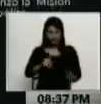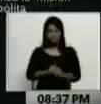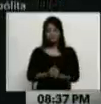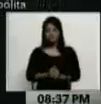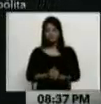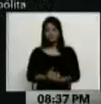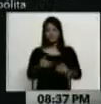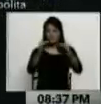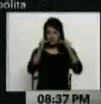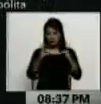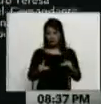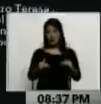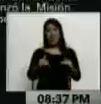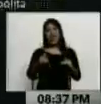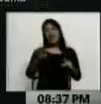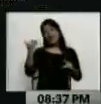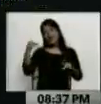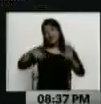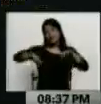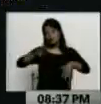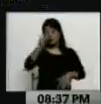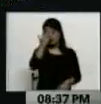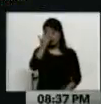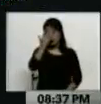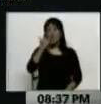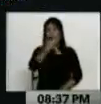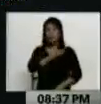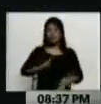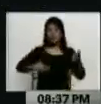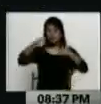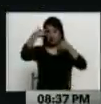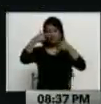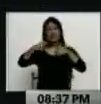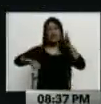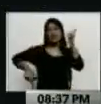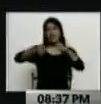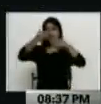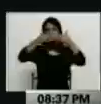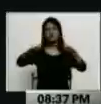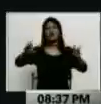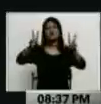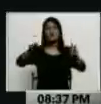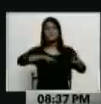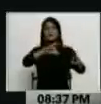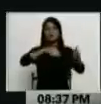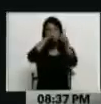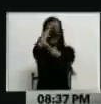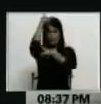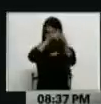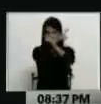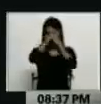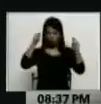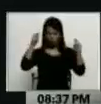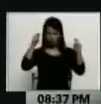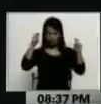2016 hace 11 años en un acto el teatro Teresa Carreño el comandante supremo Hugo Chávez lanzó la misión negra